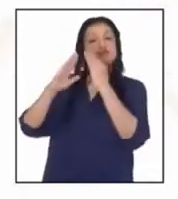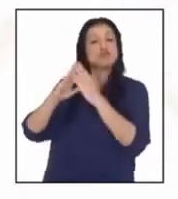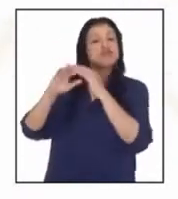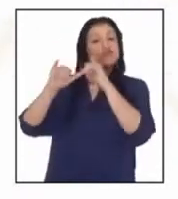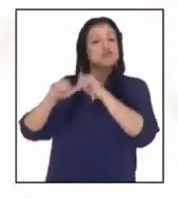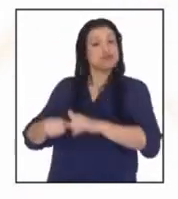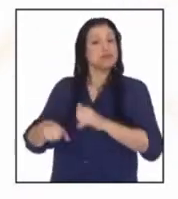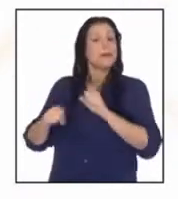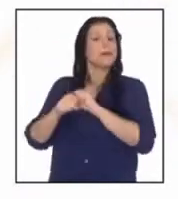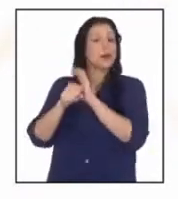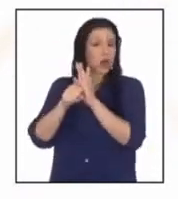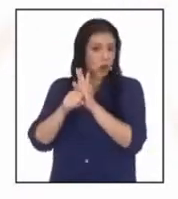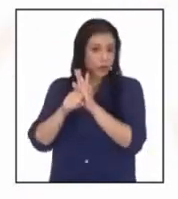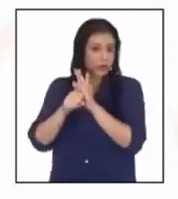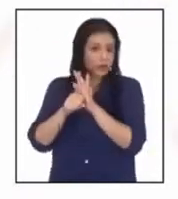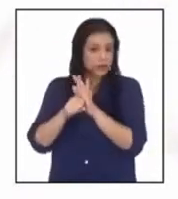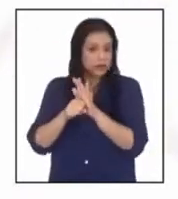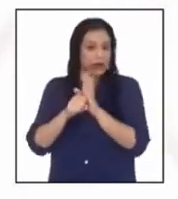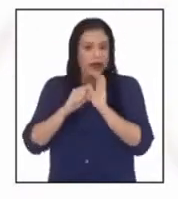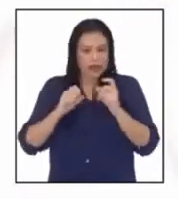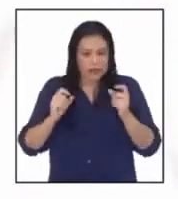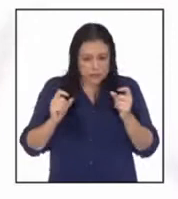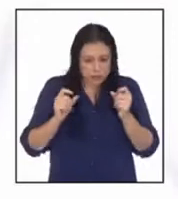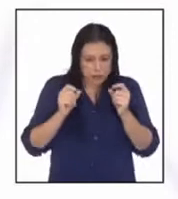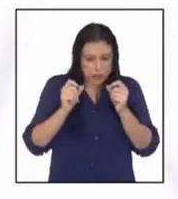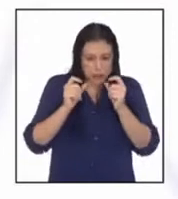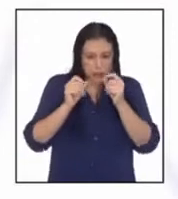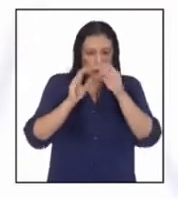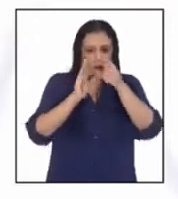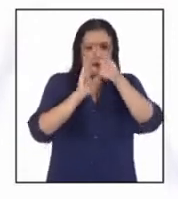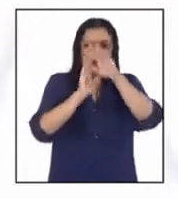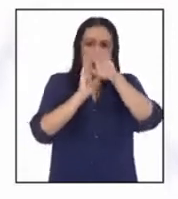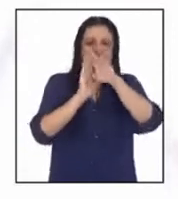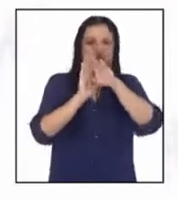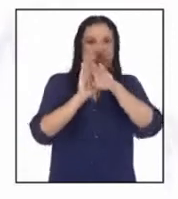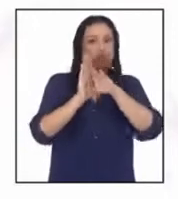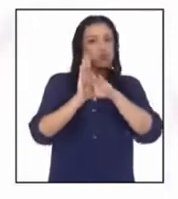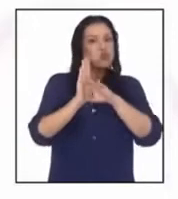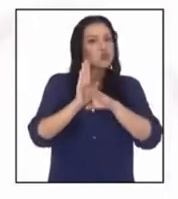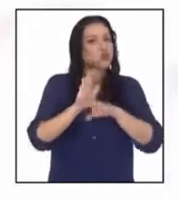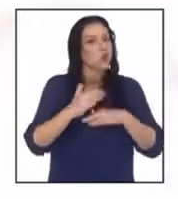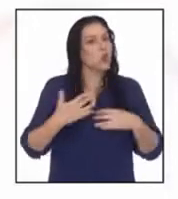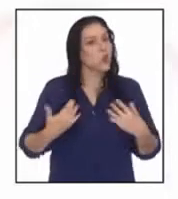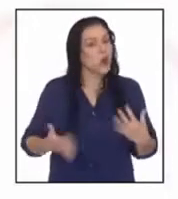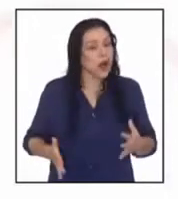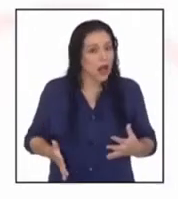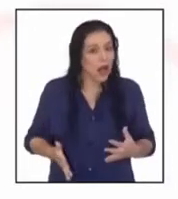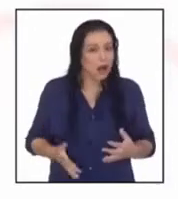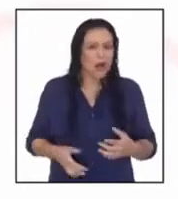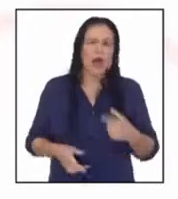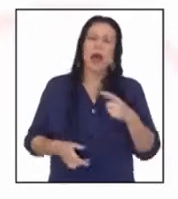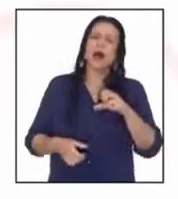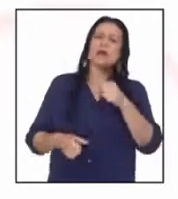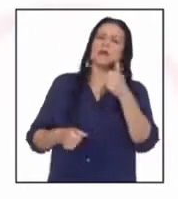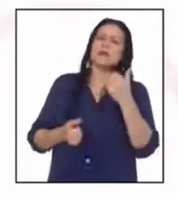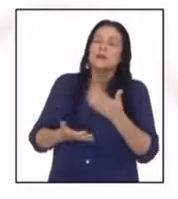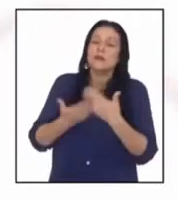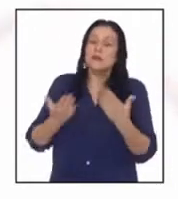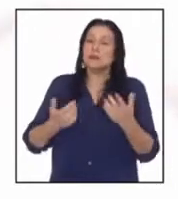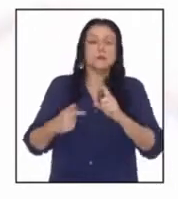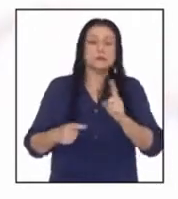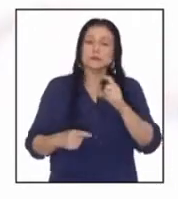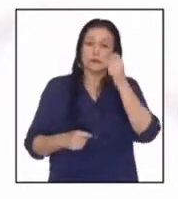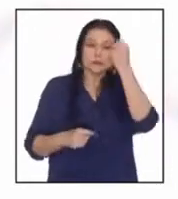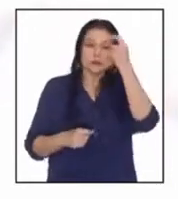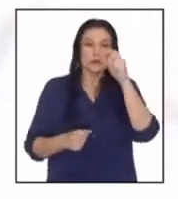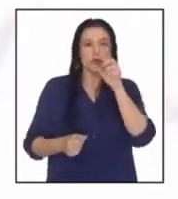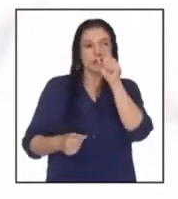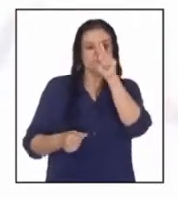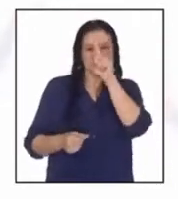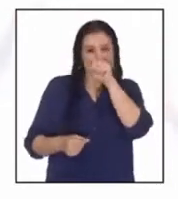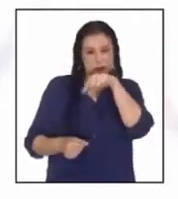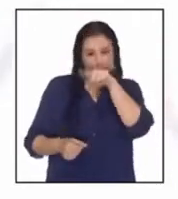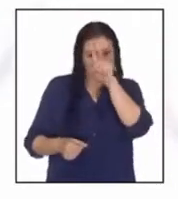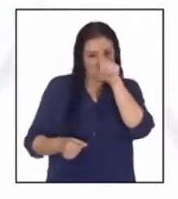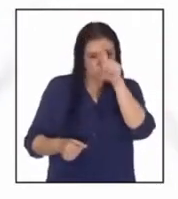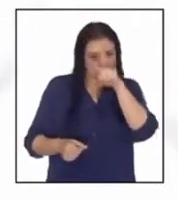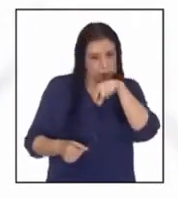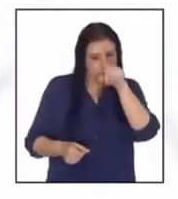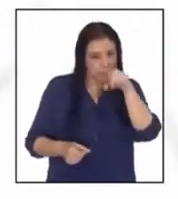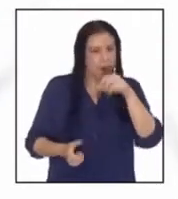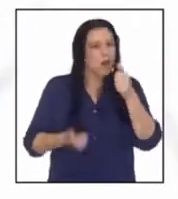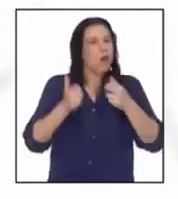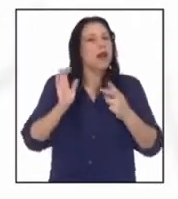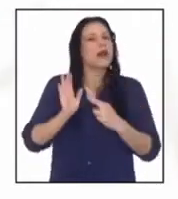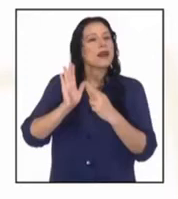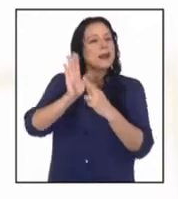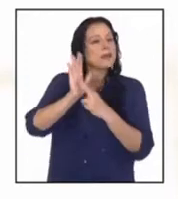el COVID-19, estas concentraciones disminuyeron. Profesora Brenda, hay algo más que no alcanzo a entender en este gráfico estadístico.